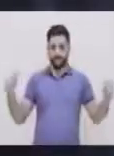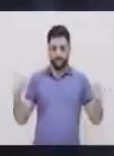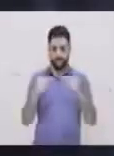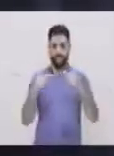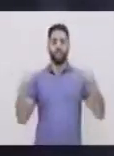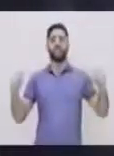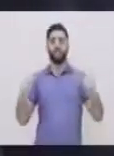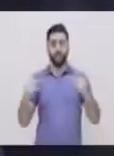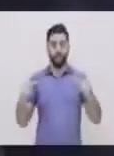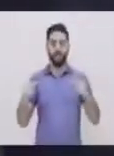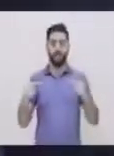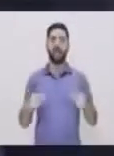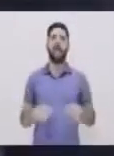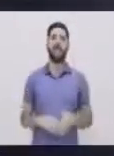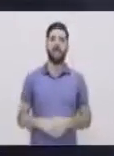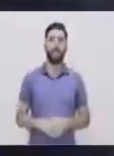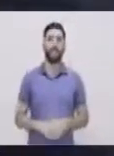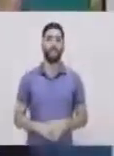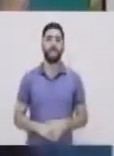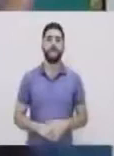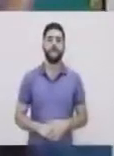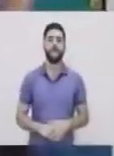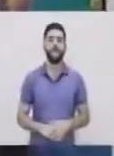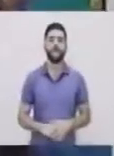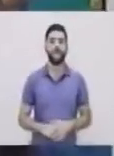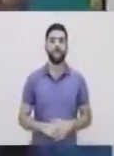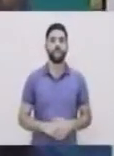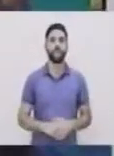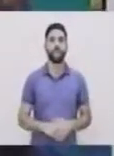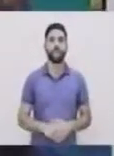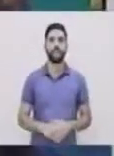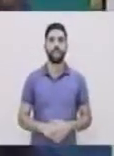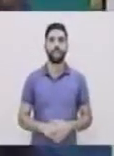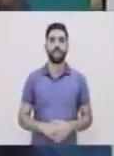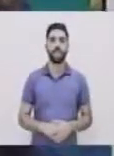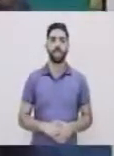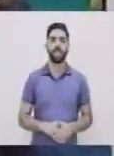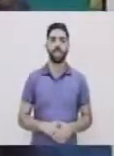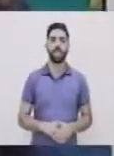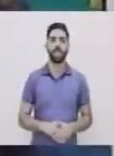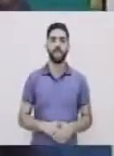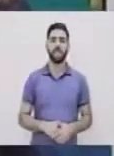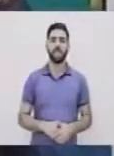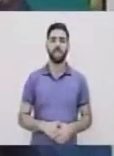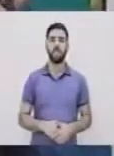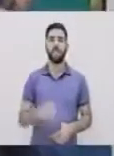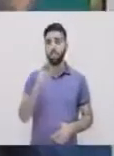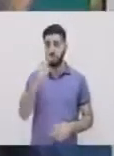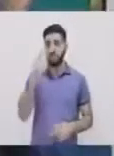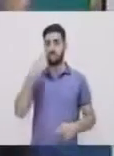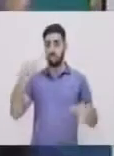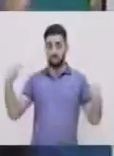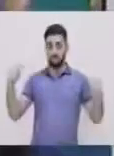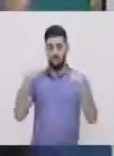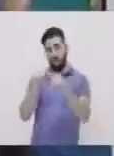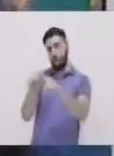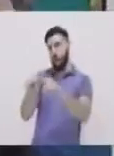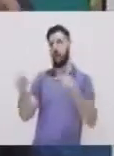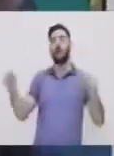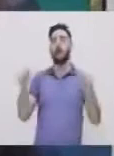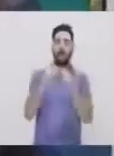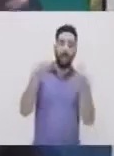cuenta, los dos no salen despedidos en forma opuesta de la misma